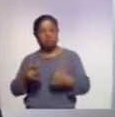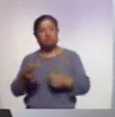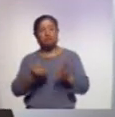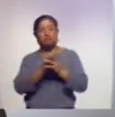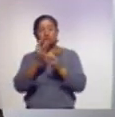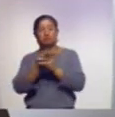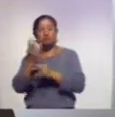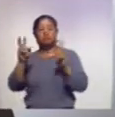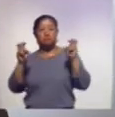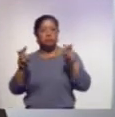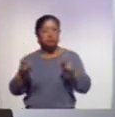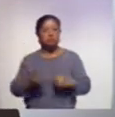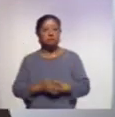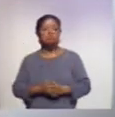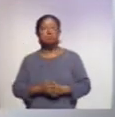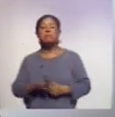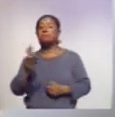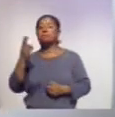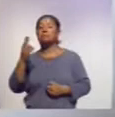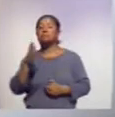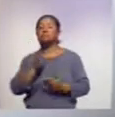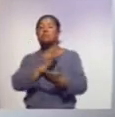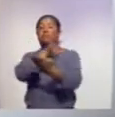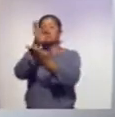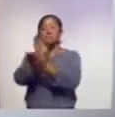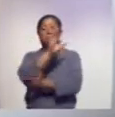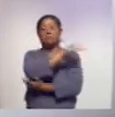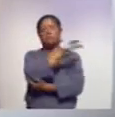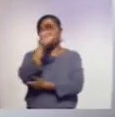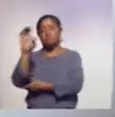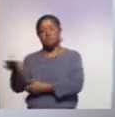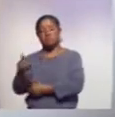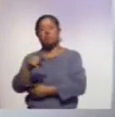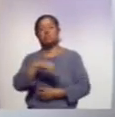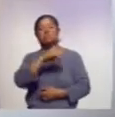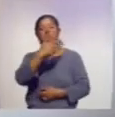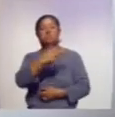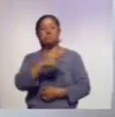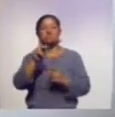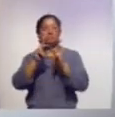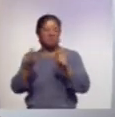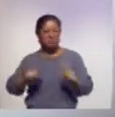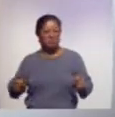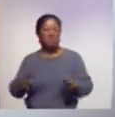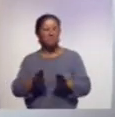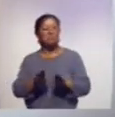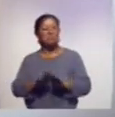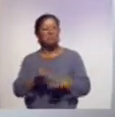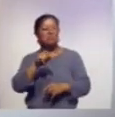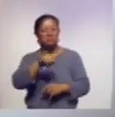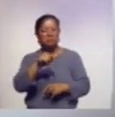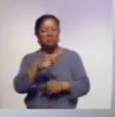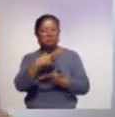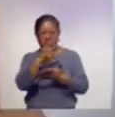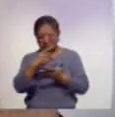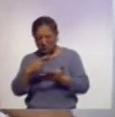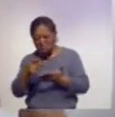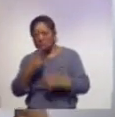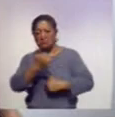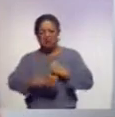en noviembre se van a Cancún, a lo que es denominado Hack por la Paz. Es como un hackatón donde se pueden programar, hacen